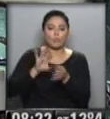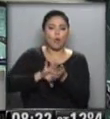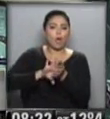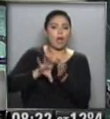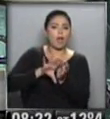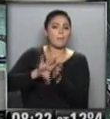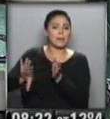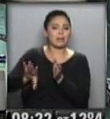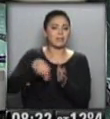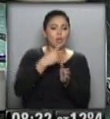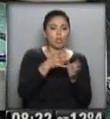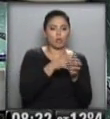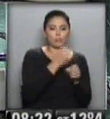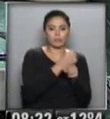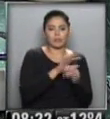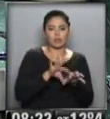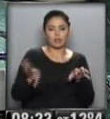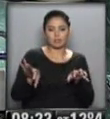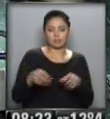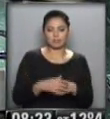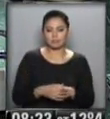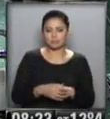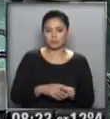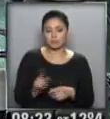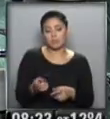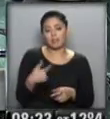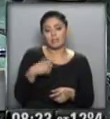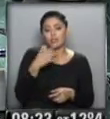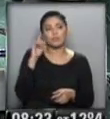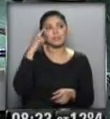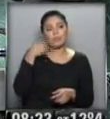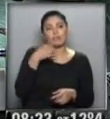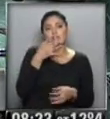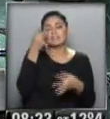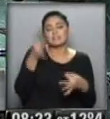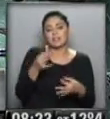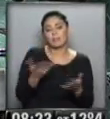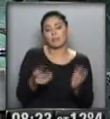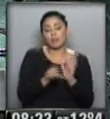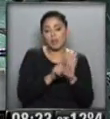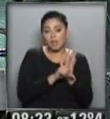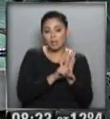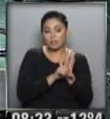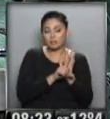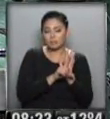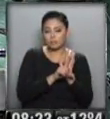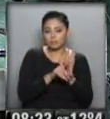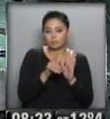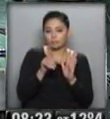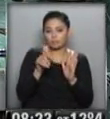respecto a los demás trabajadores independientemente de eso que sería una situación ideal creemos que la ley tiene